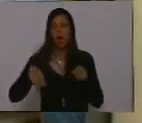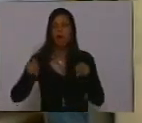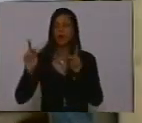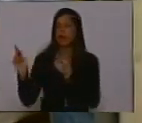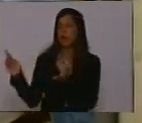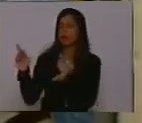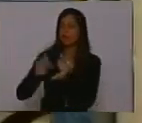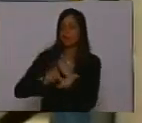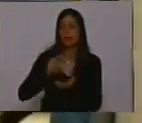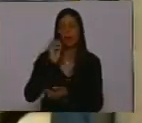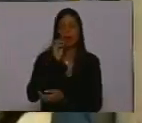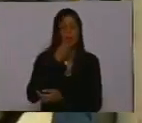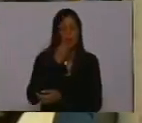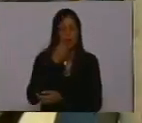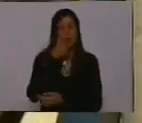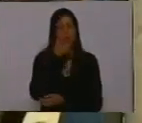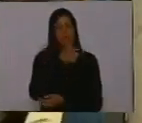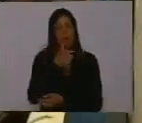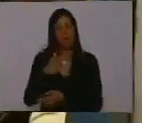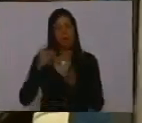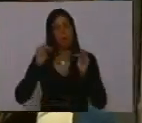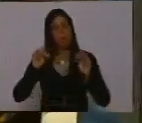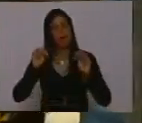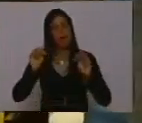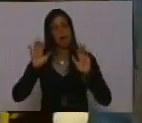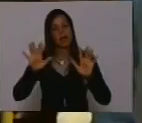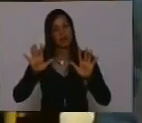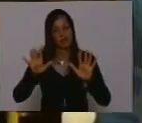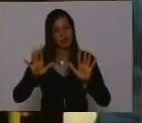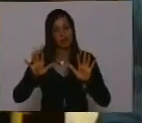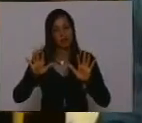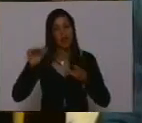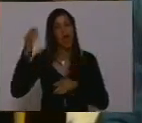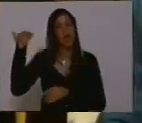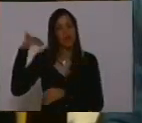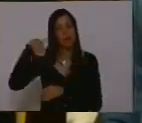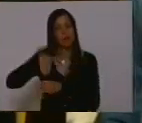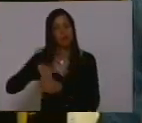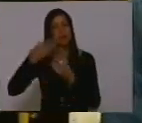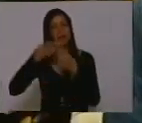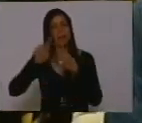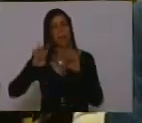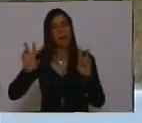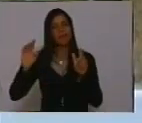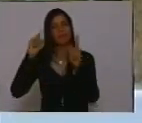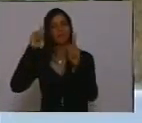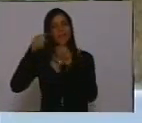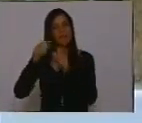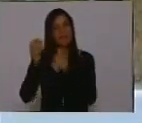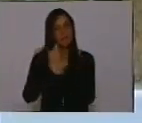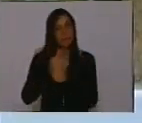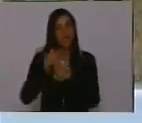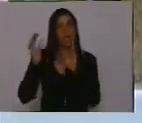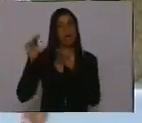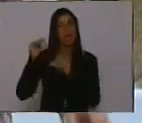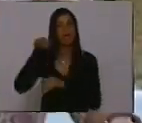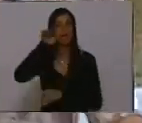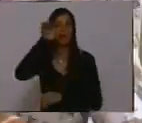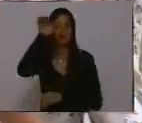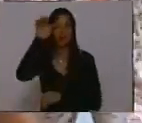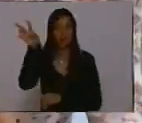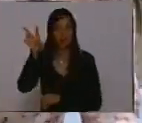través de su pueblo maravilloso que no solo votó por la paz, votó también por la esperanza y por el futuro. Buena